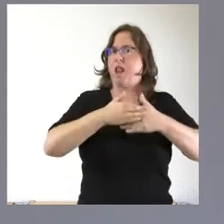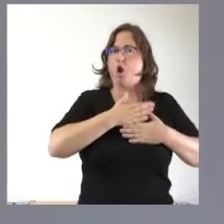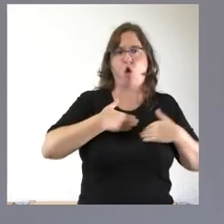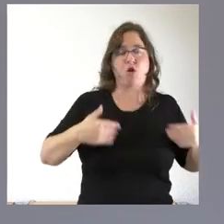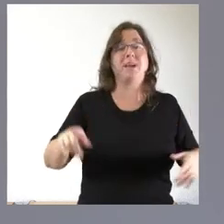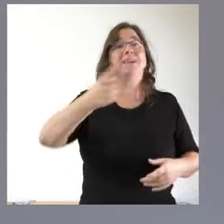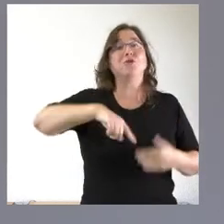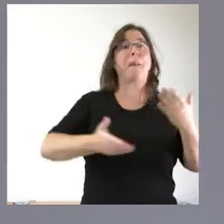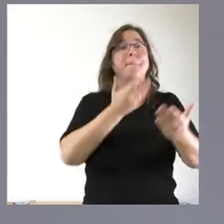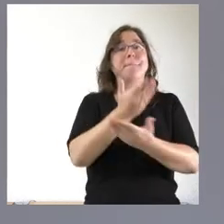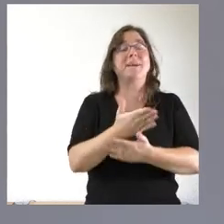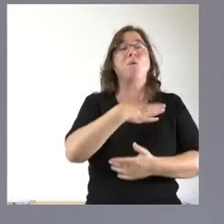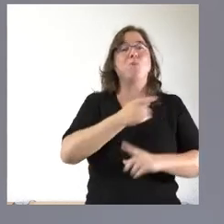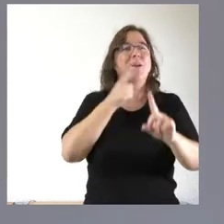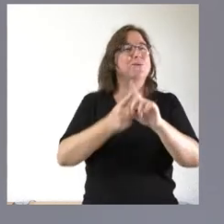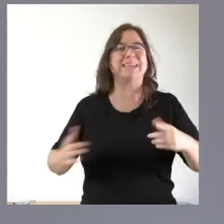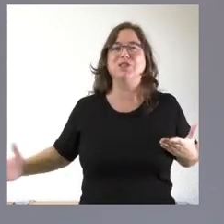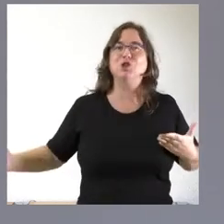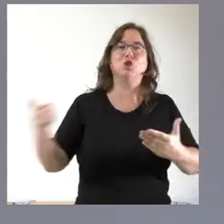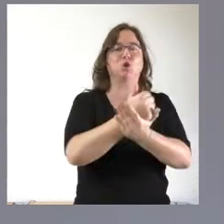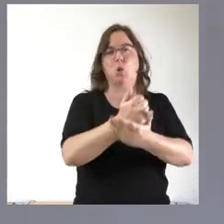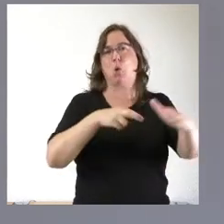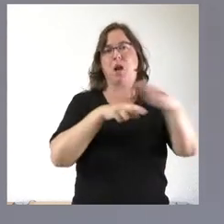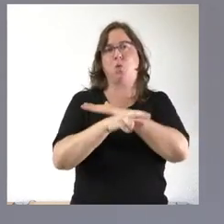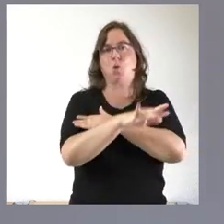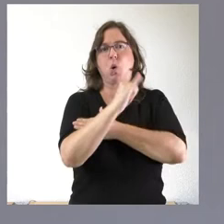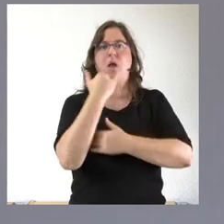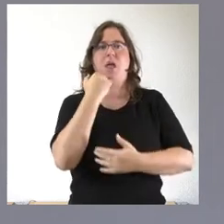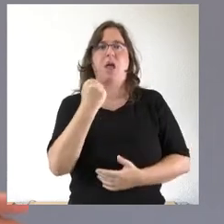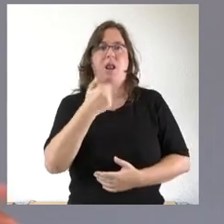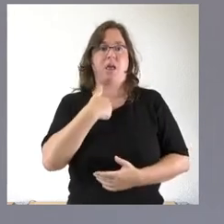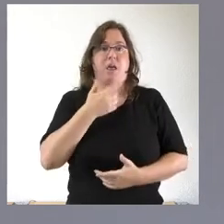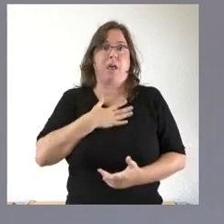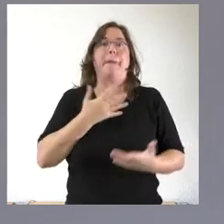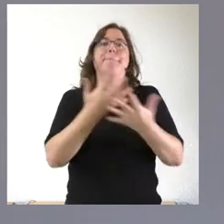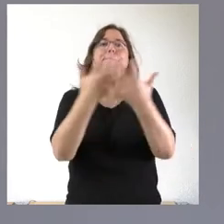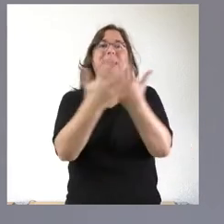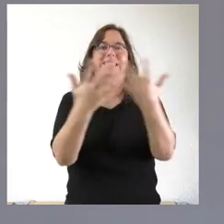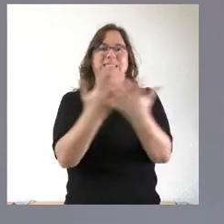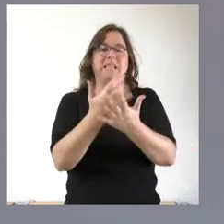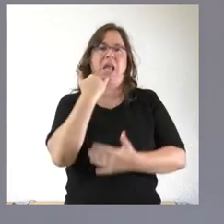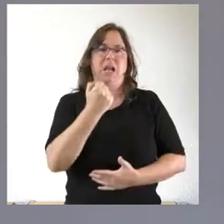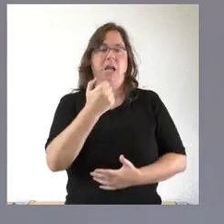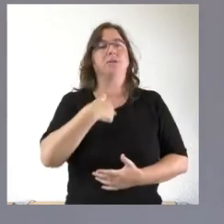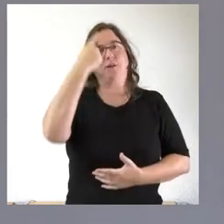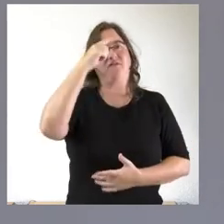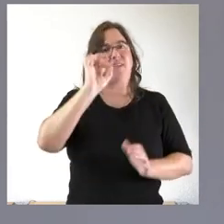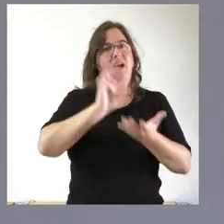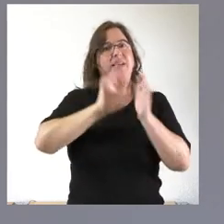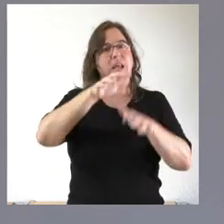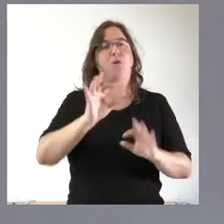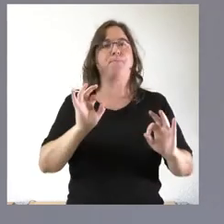se puedan utilizar todos los medios de energía disponibles en el mercado dentro del mix. Es verdad que Castilla y León es una comunidad autónoma